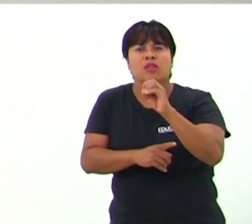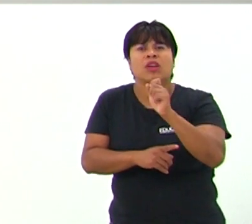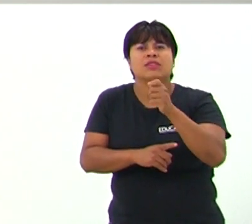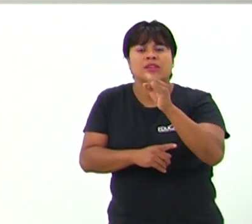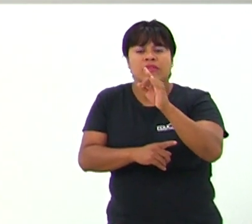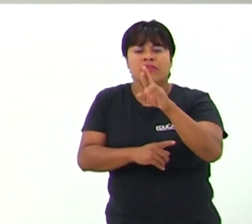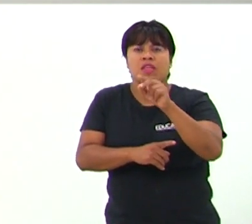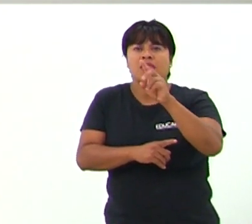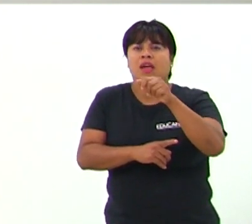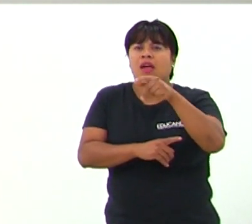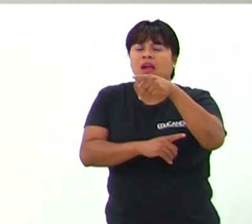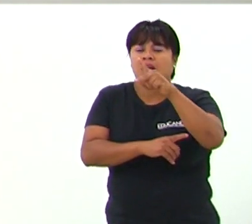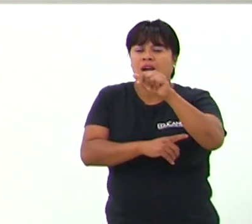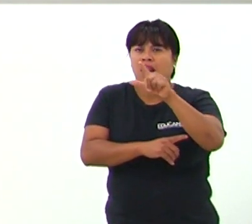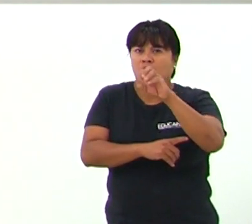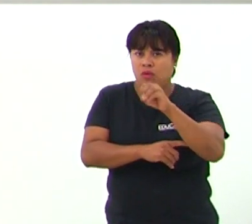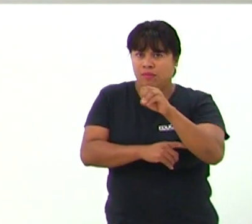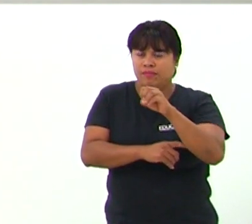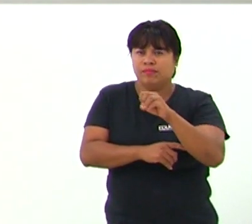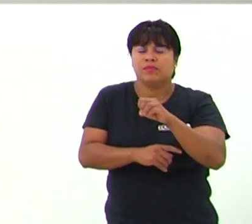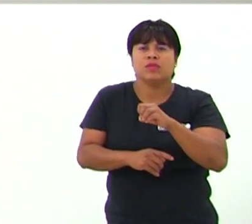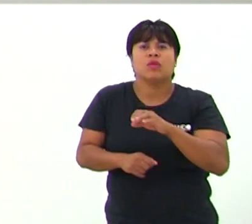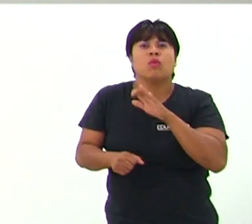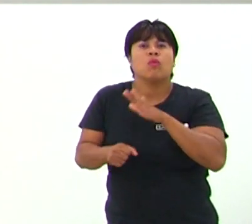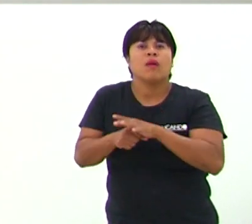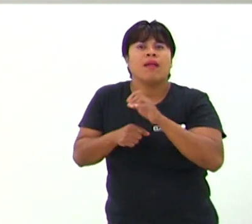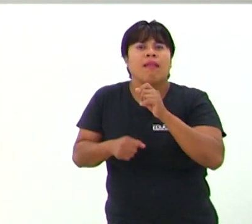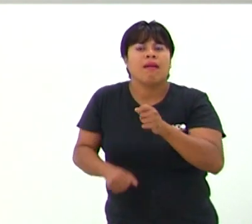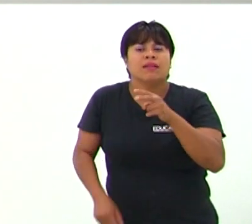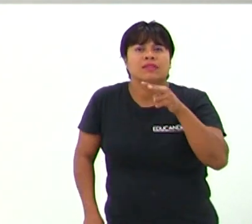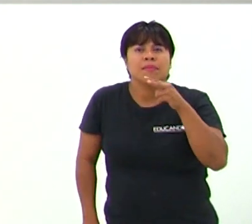Kahlo. ¿Bien? ¿Cuál será el verbo?